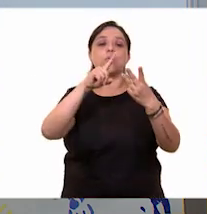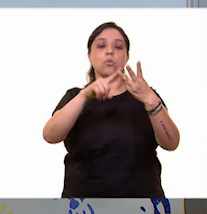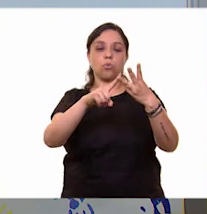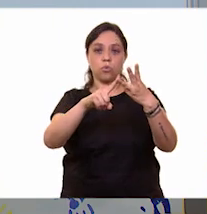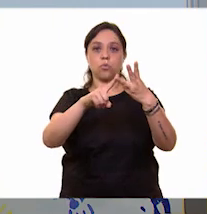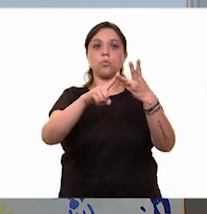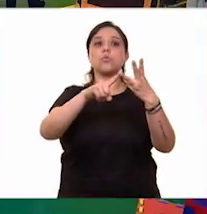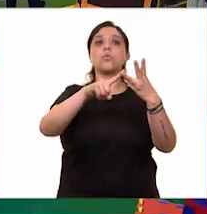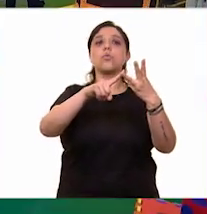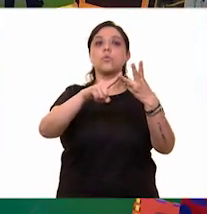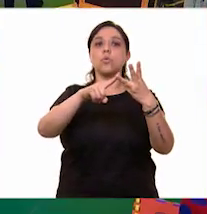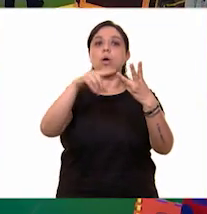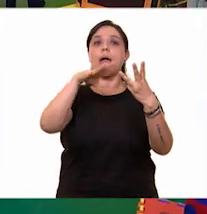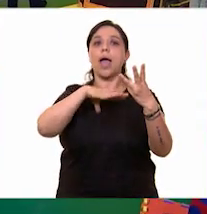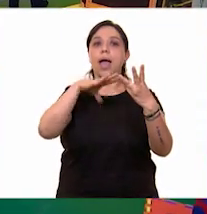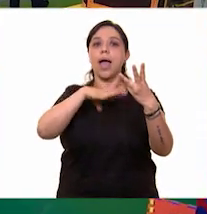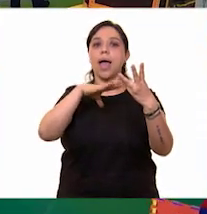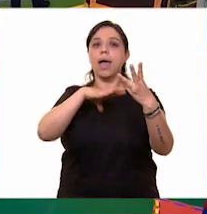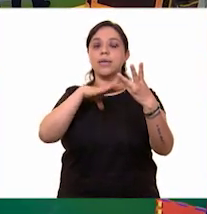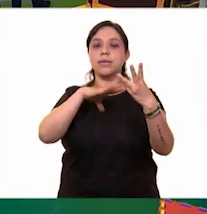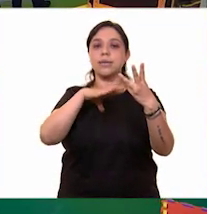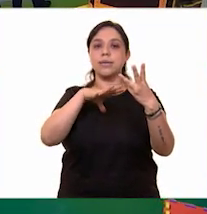Tenemos aquí un